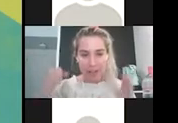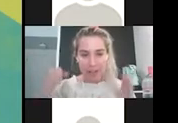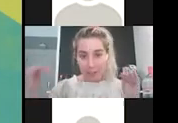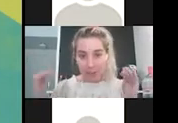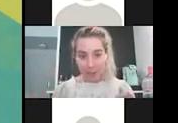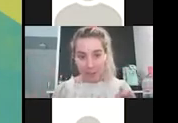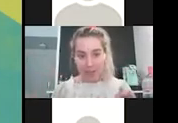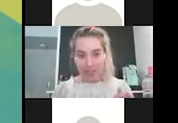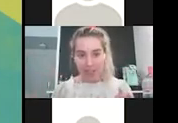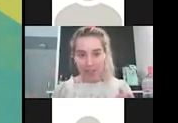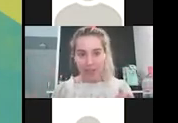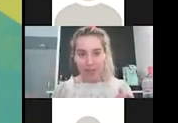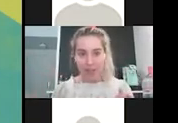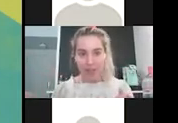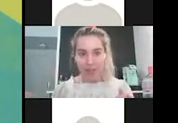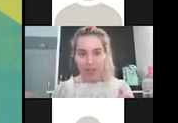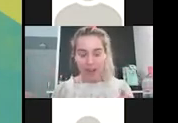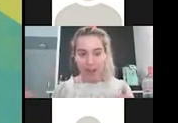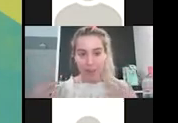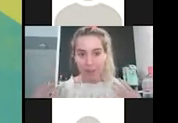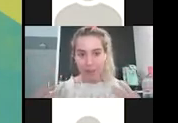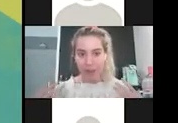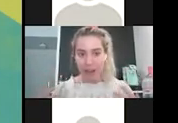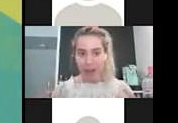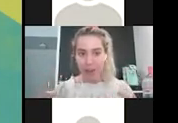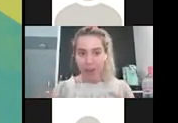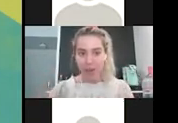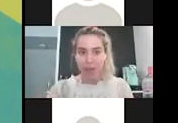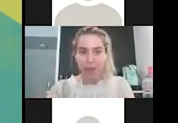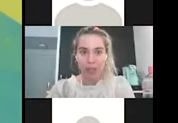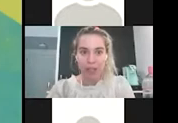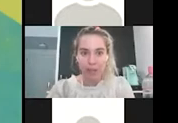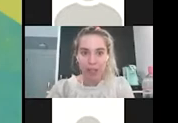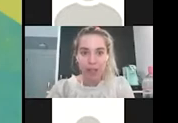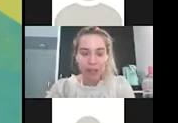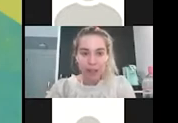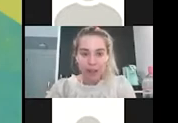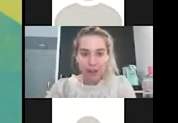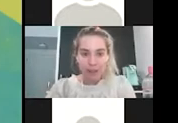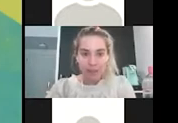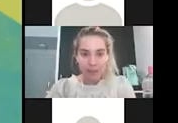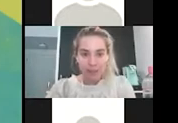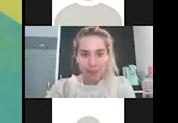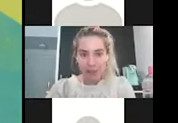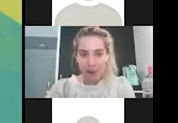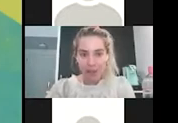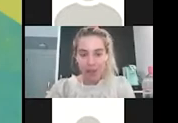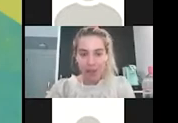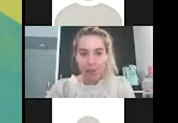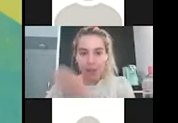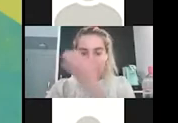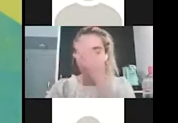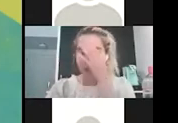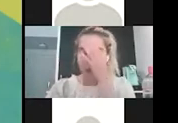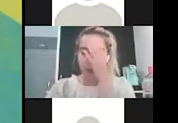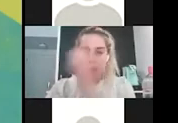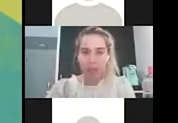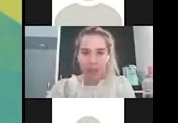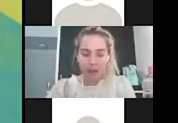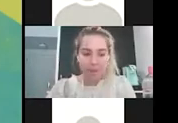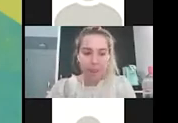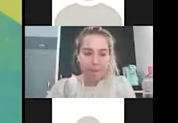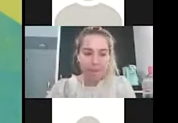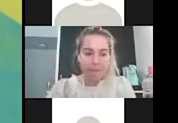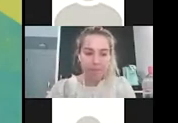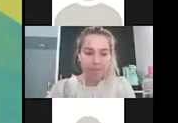tema que necesita se necesita abordar para abordar los